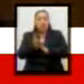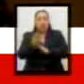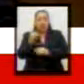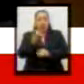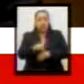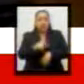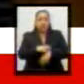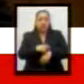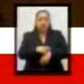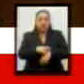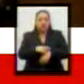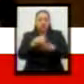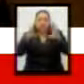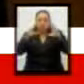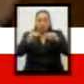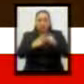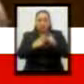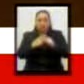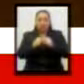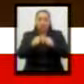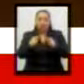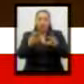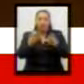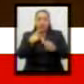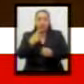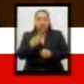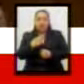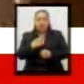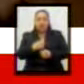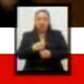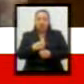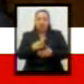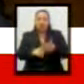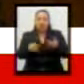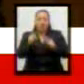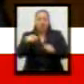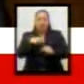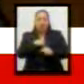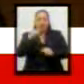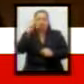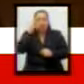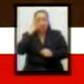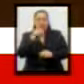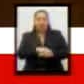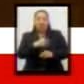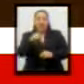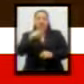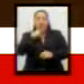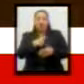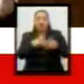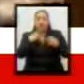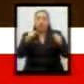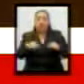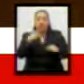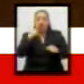de instalaciones. Entonces, con esto les quiero decir, cuando pensamos, sobre todo a las mujeres que están aquí, a los